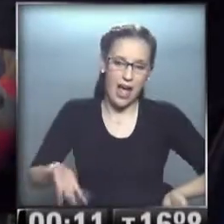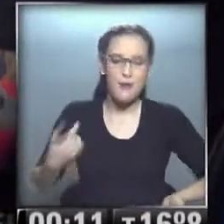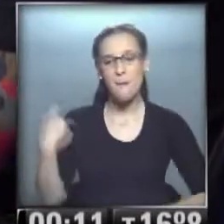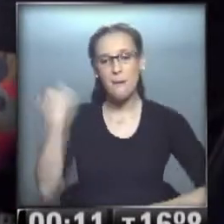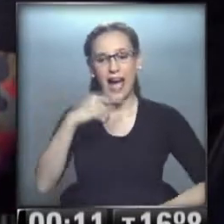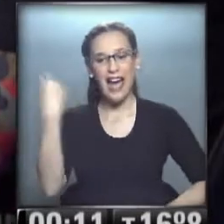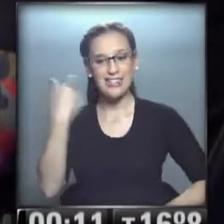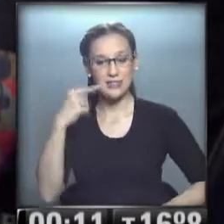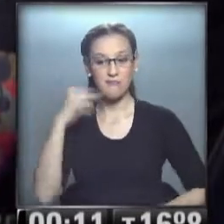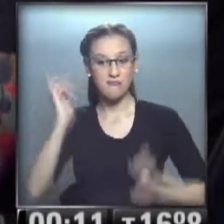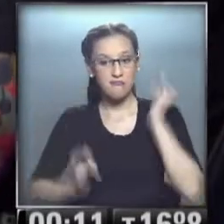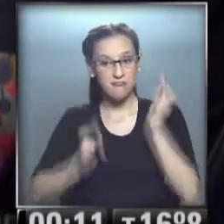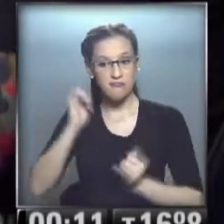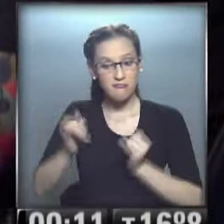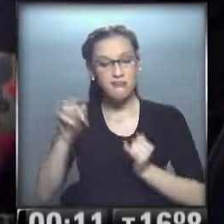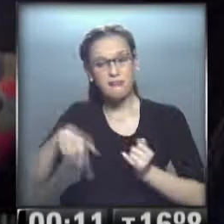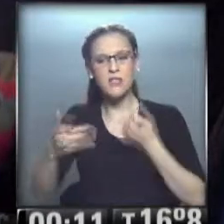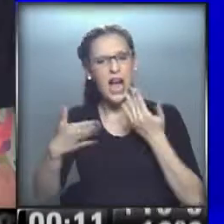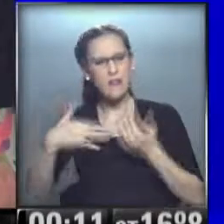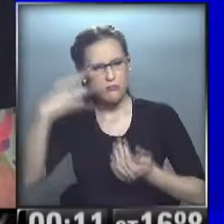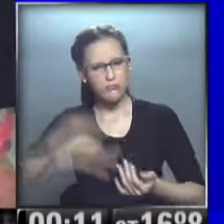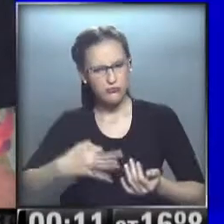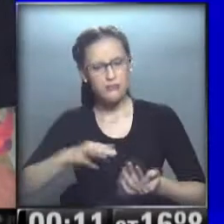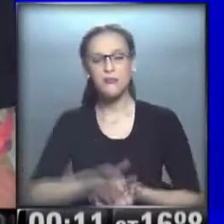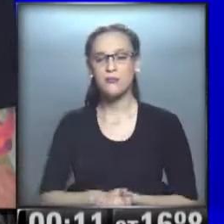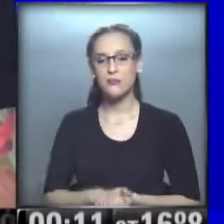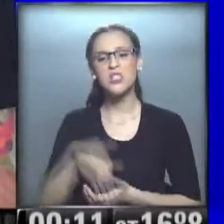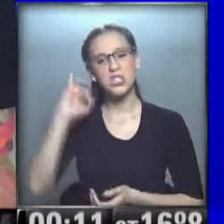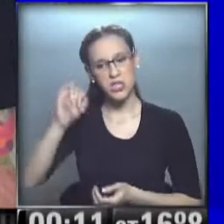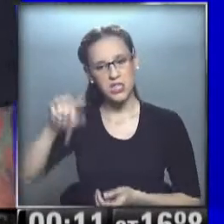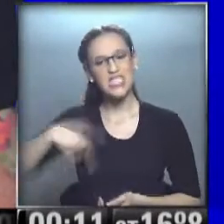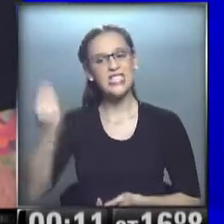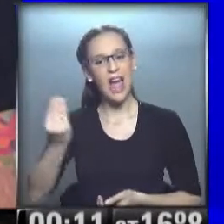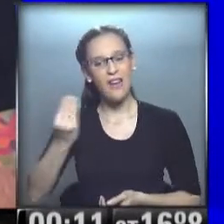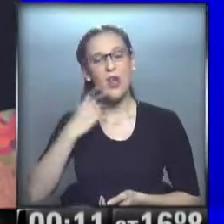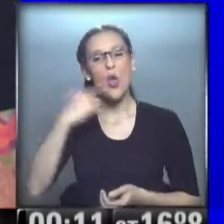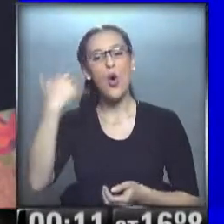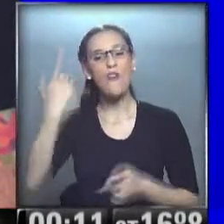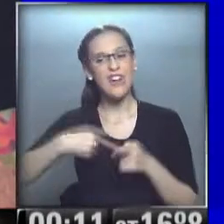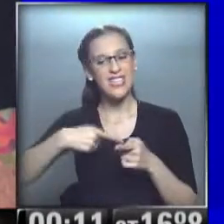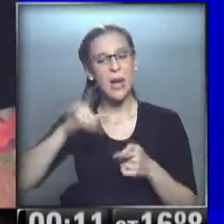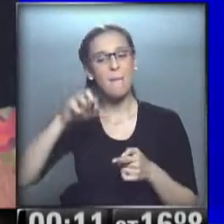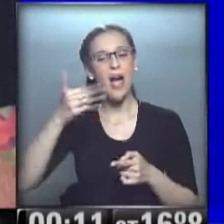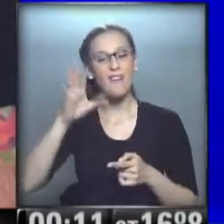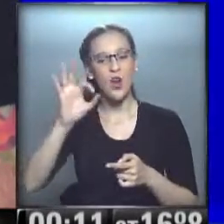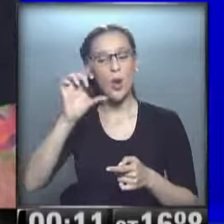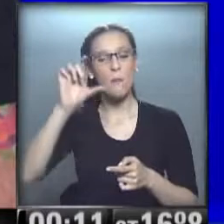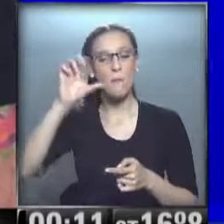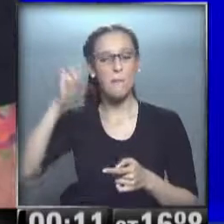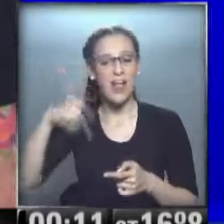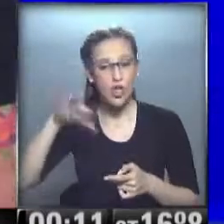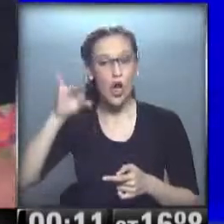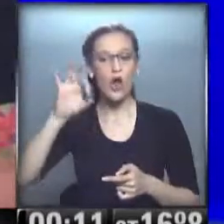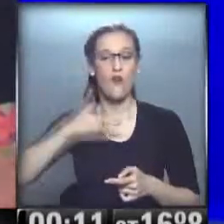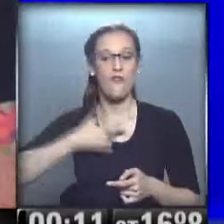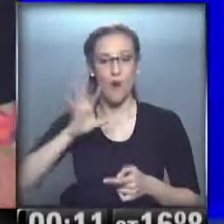Maxi, vamos a la columna propiamente dicha. Exactamente, porque este sábado toca palo Pandolfo, sigue presentando su nuevo disco, Esto es un abrazo, y estuvimos con él en